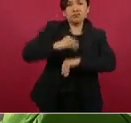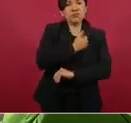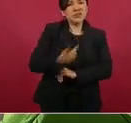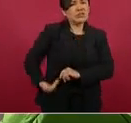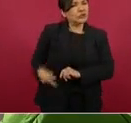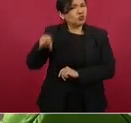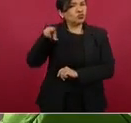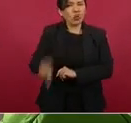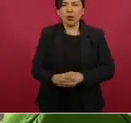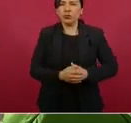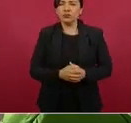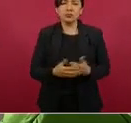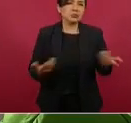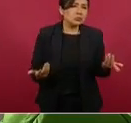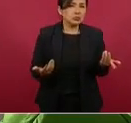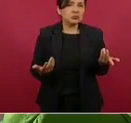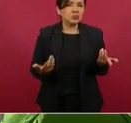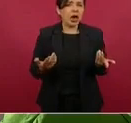presidencia.